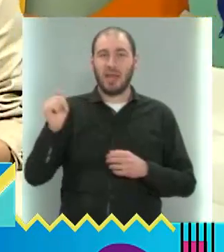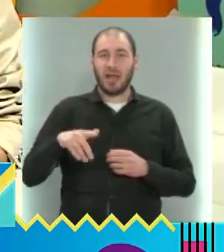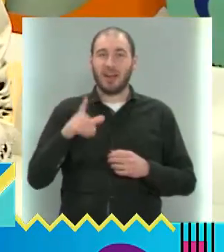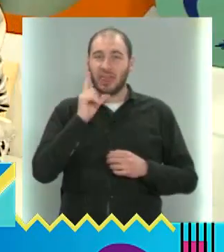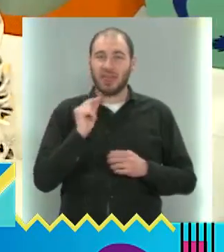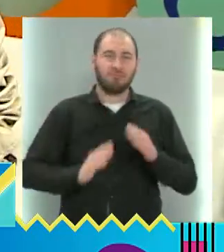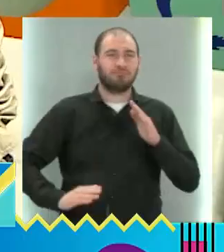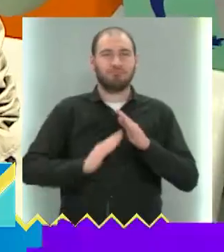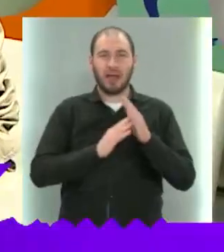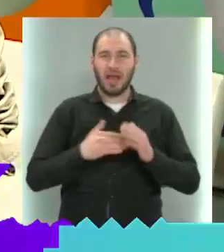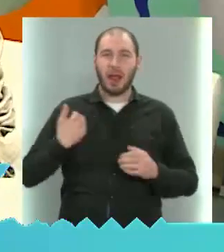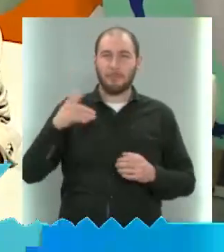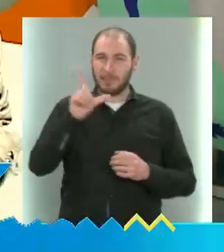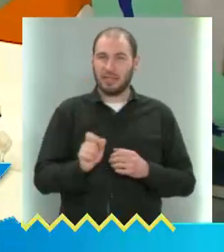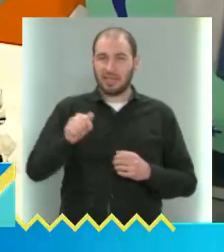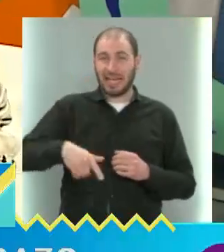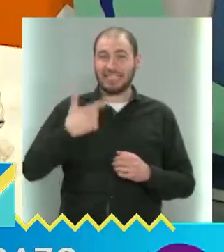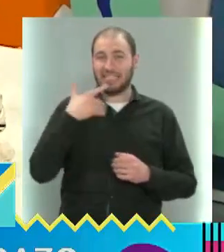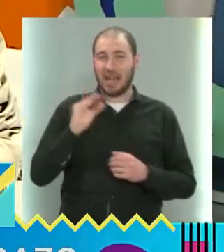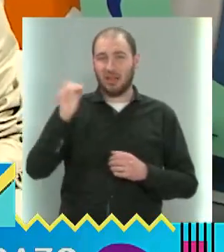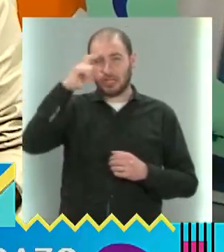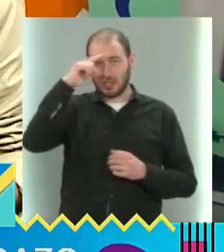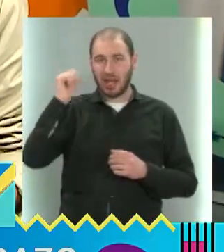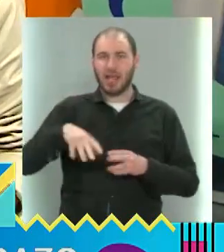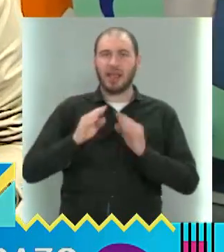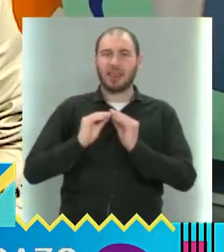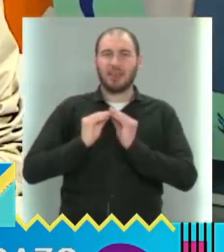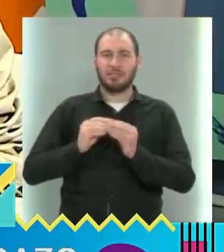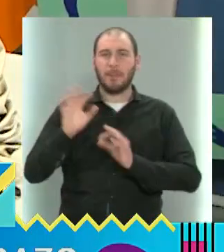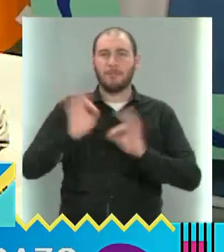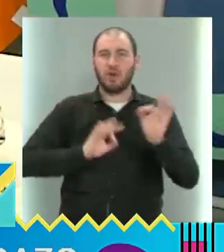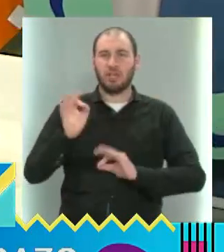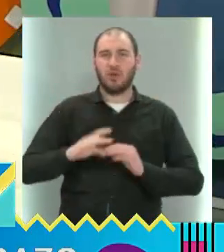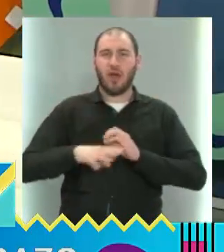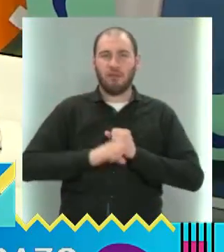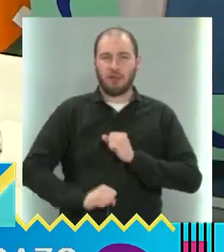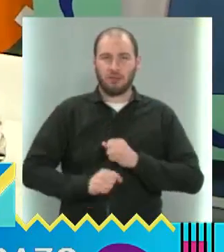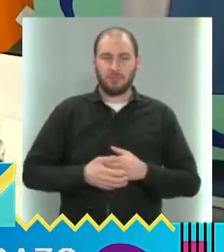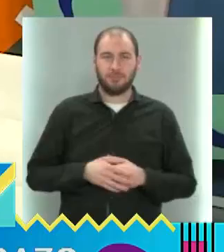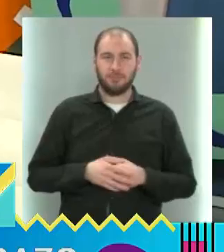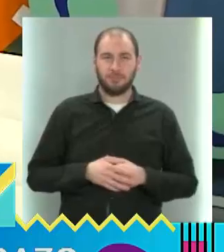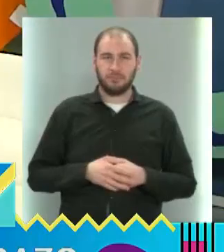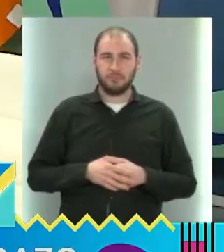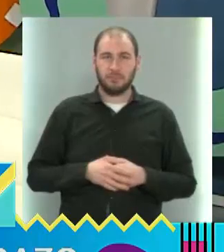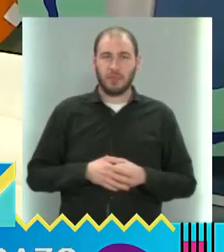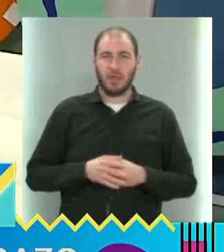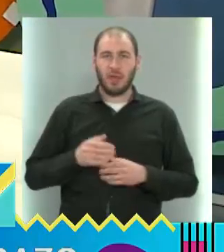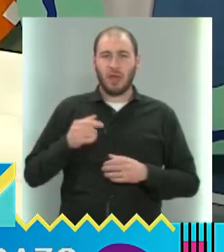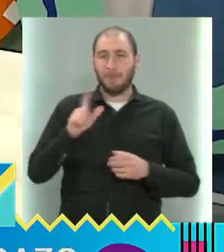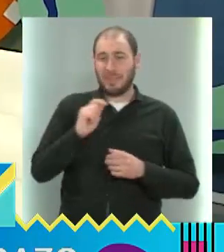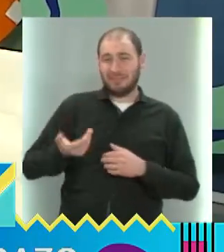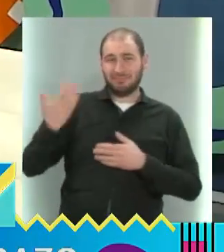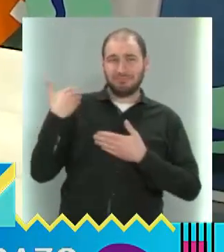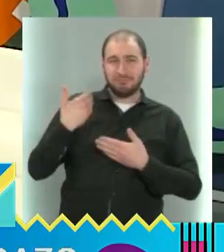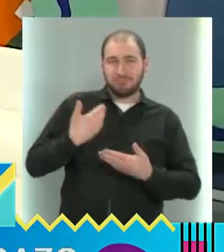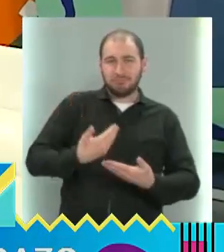un día histórico para nuestro país. En el Senado de la Nación se está tratando el proyecto de interrupción voluntaria del embarazo. Muchos meses se lleva